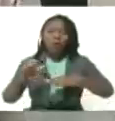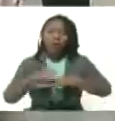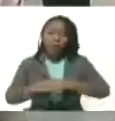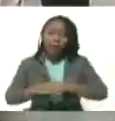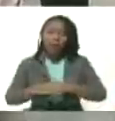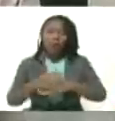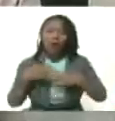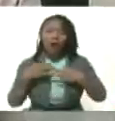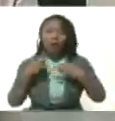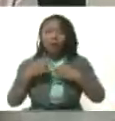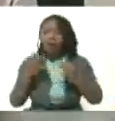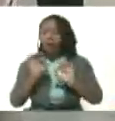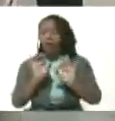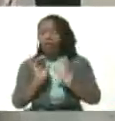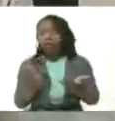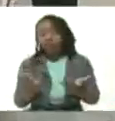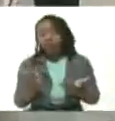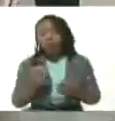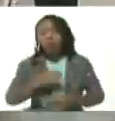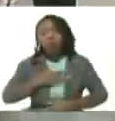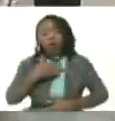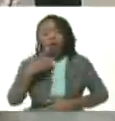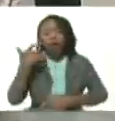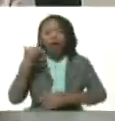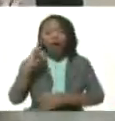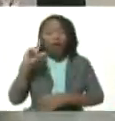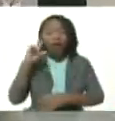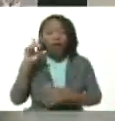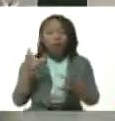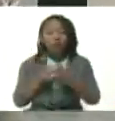¿eh? Pudiera estar en el sector